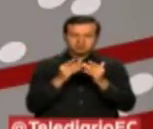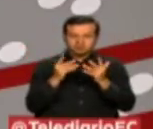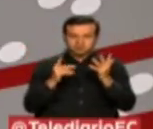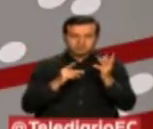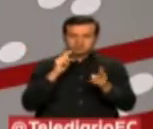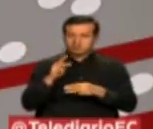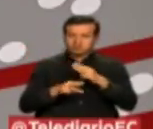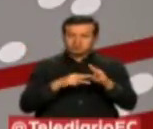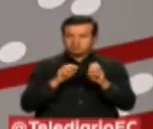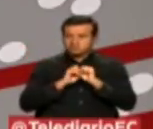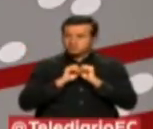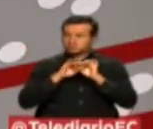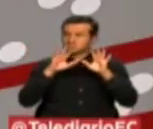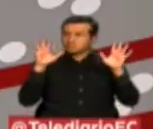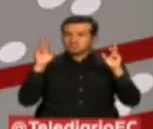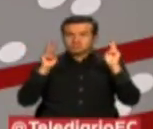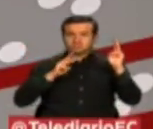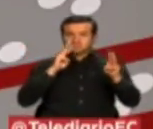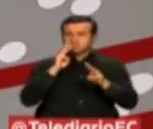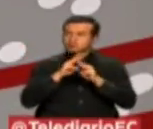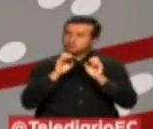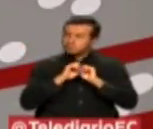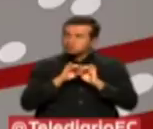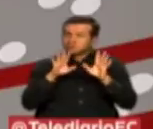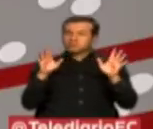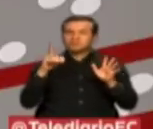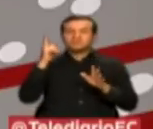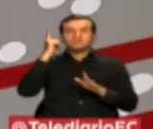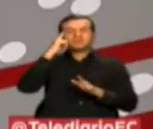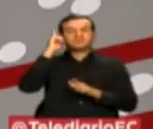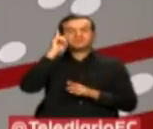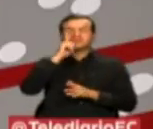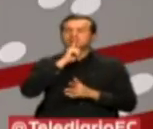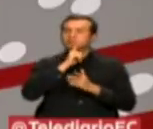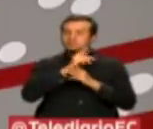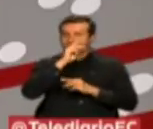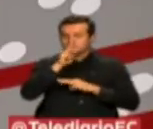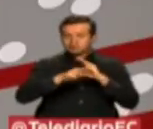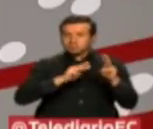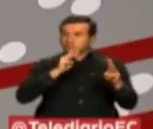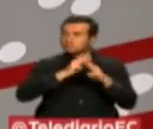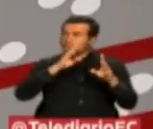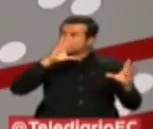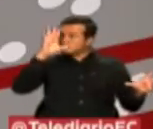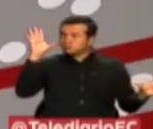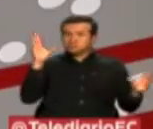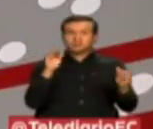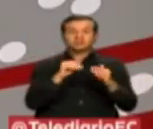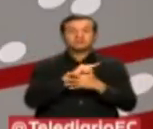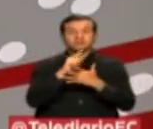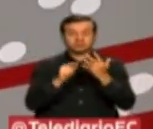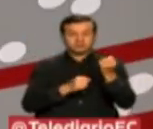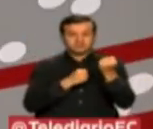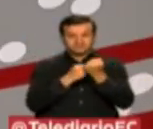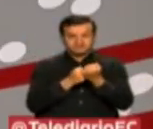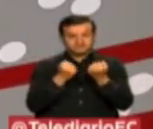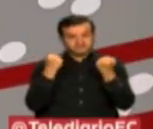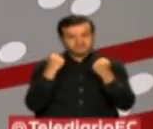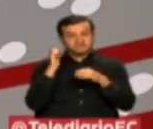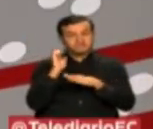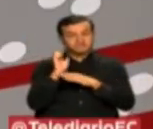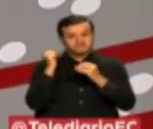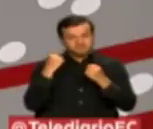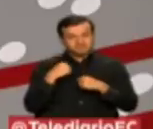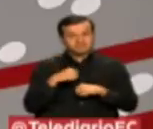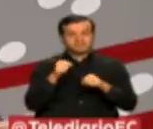el mundo, de proteína para el mundo. Por lo tanto, yo pienso que el mundo en su conjunto debe también apoyar los esfuerzos del Ecuador